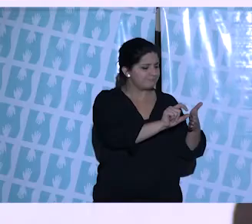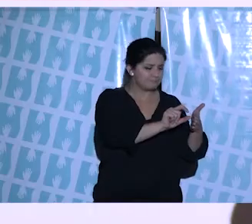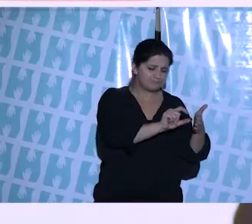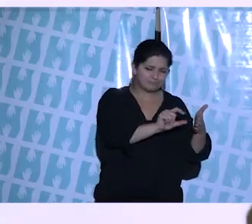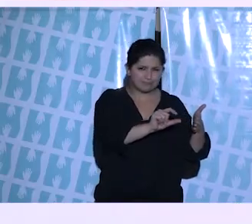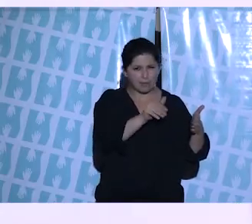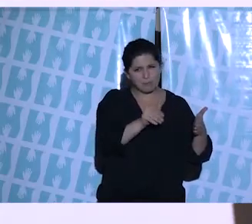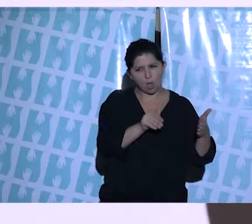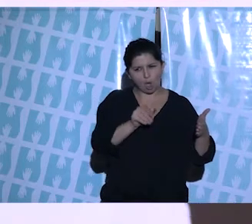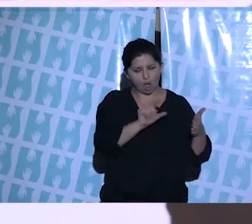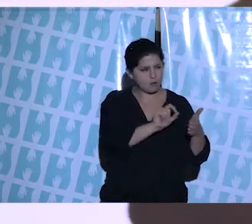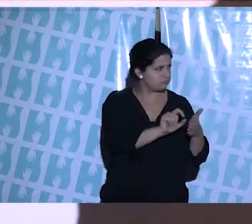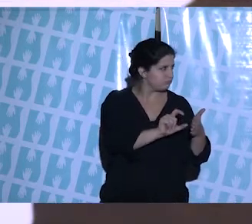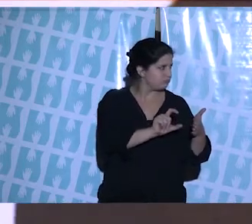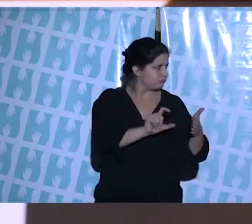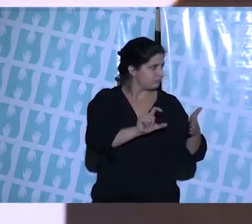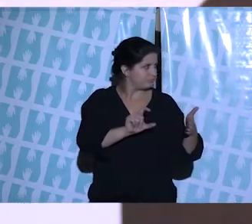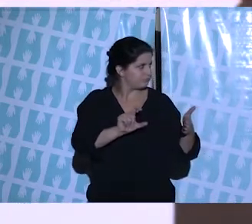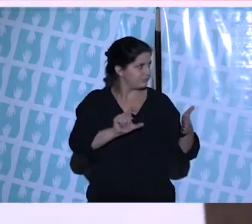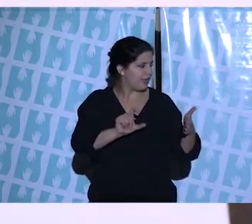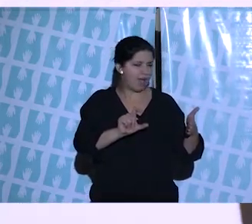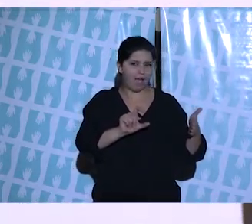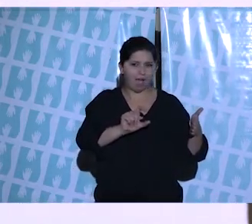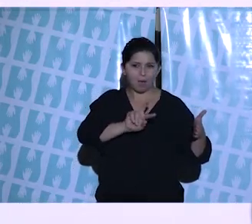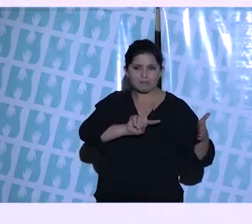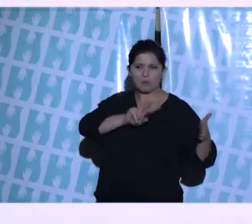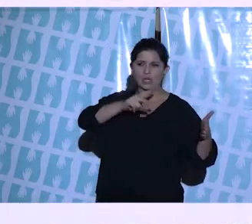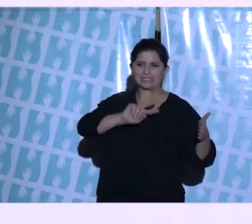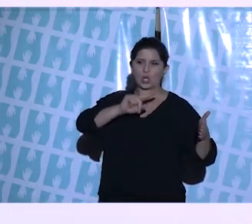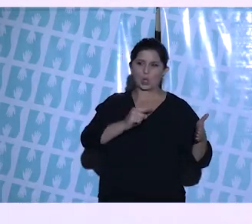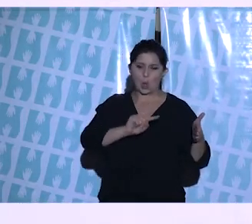muy despacio, ni siquiera en una progresión aritmética,